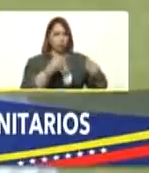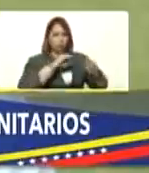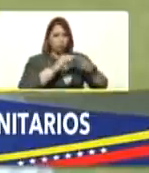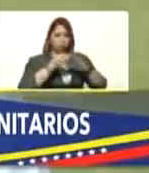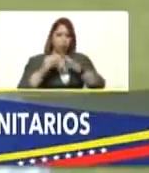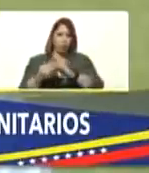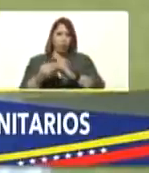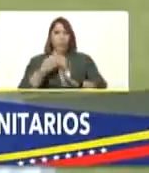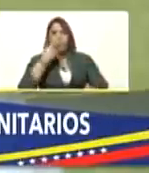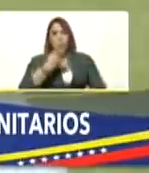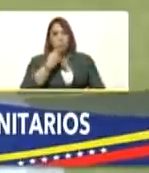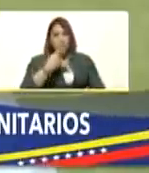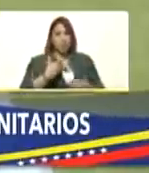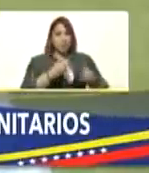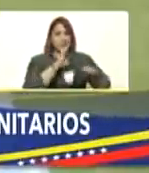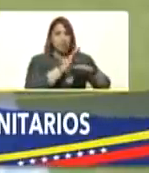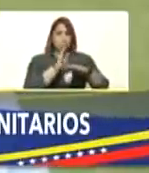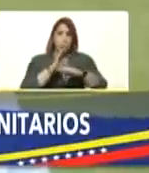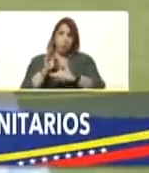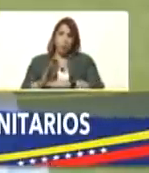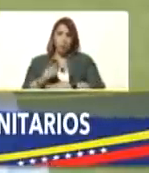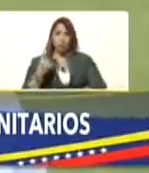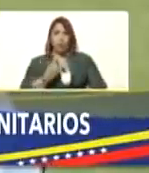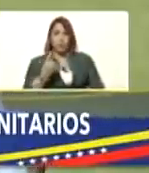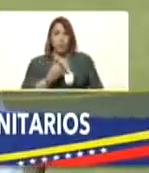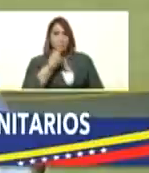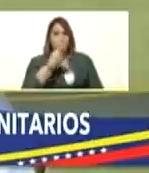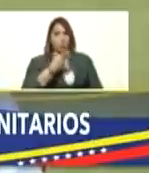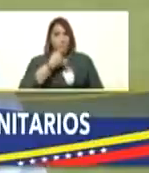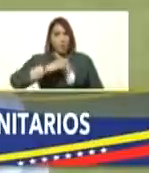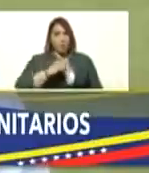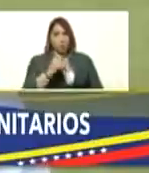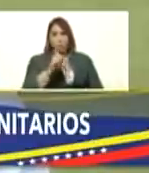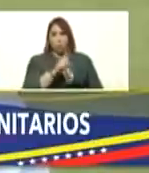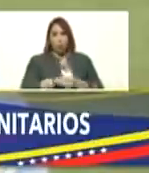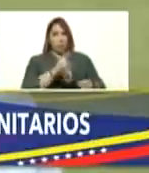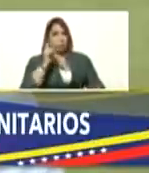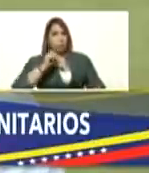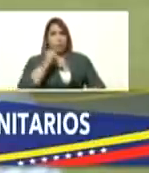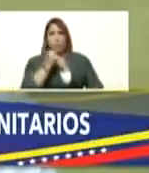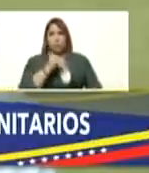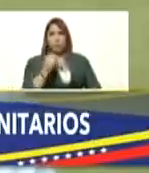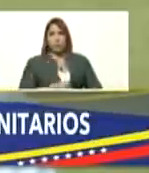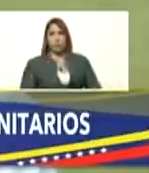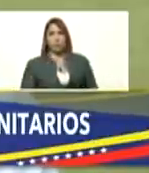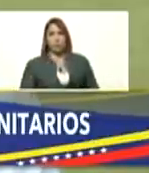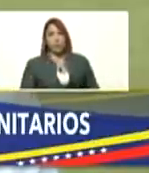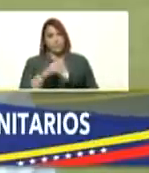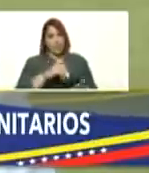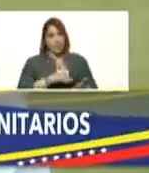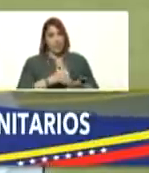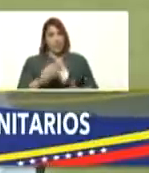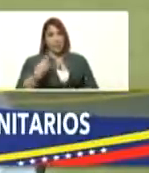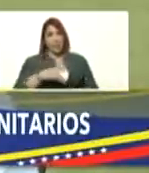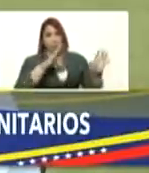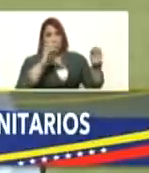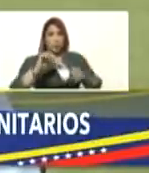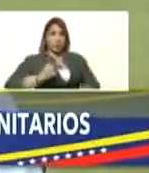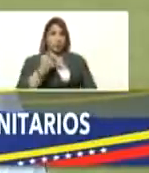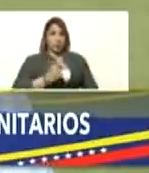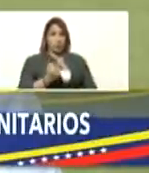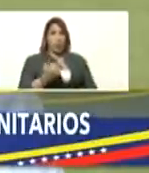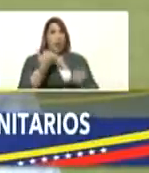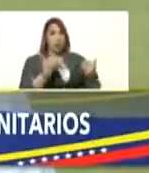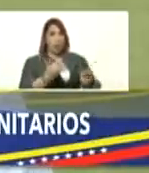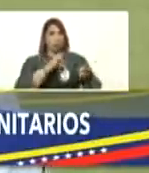la política de seguridad no es solamente una política policial, que no excluye que sea policial. Nosotros en Miranda, por ejemplo, teníamos 900 policías, ahora tenemos